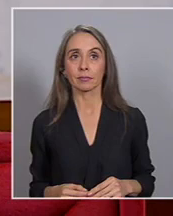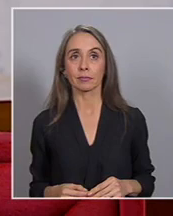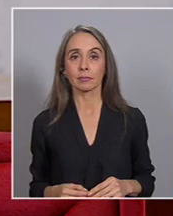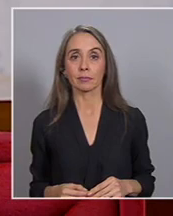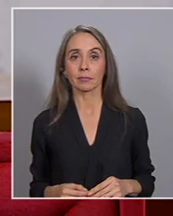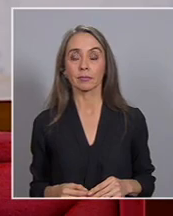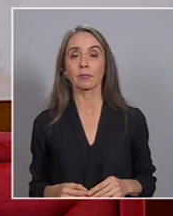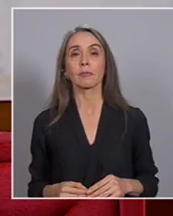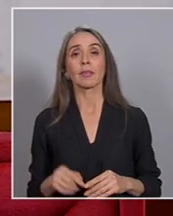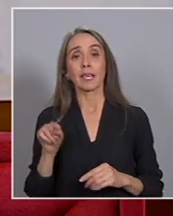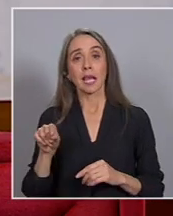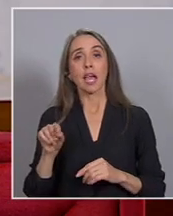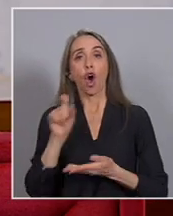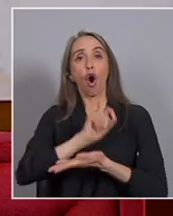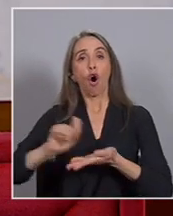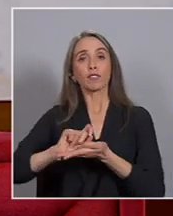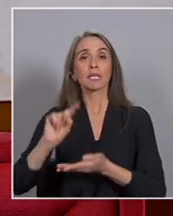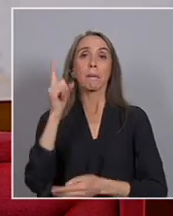Un espacio